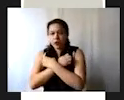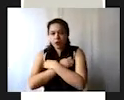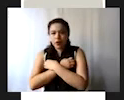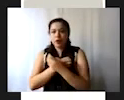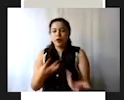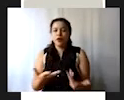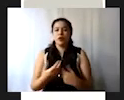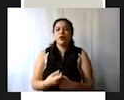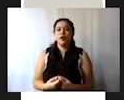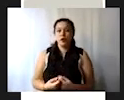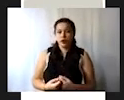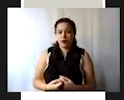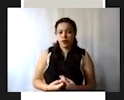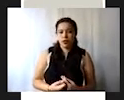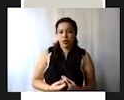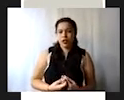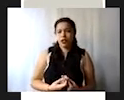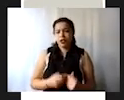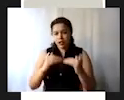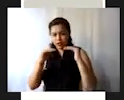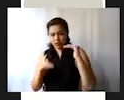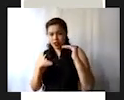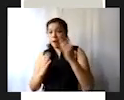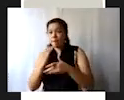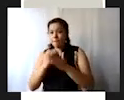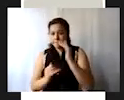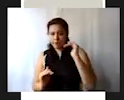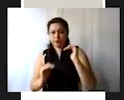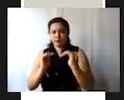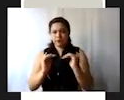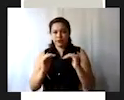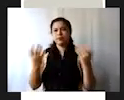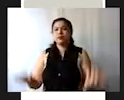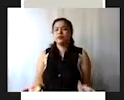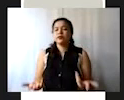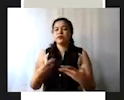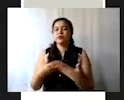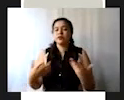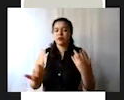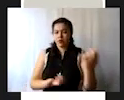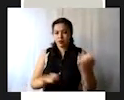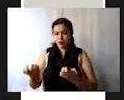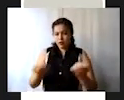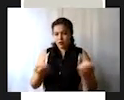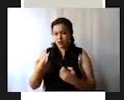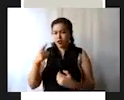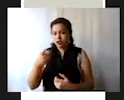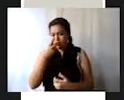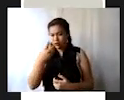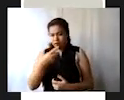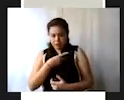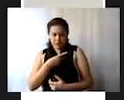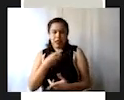género y la reducción de desigualdades, pero haciendo caso como del ejercicio que tú nos invitas a